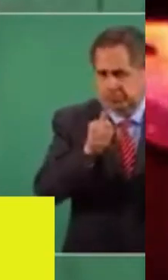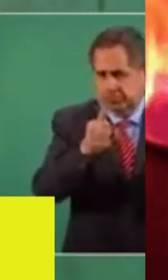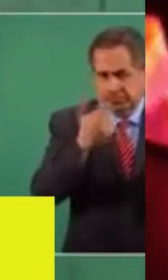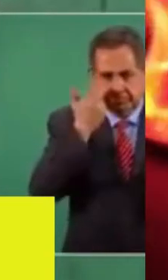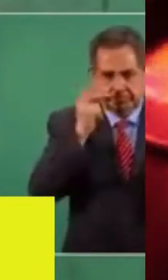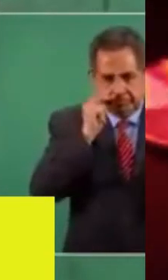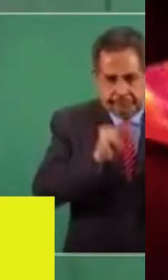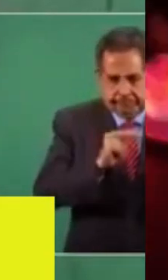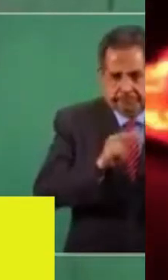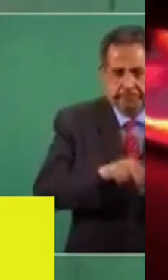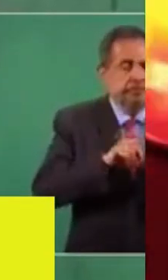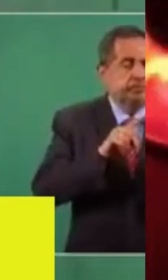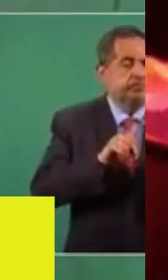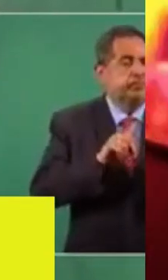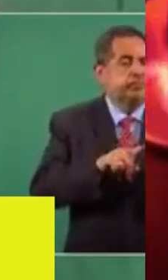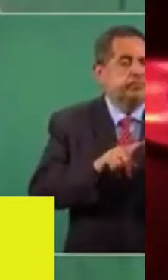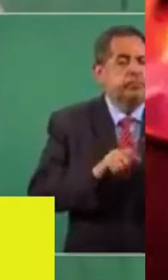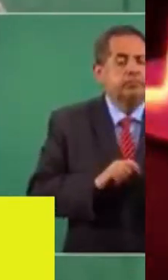la vacuna,